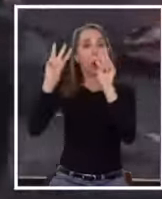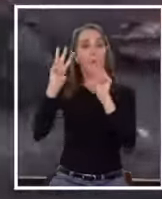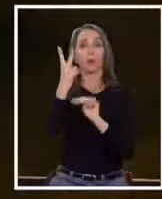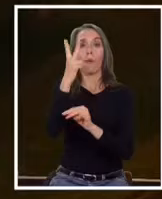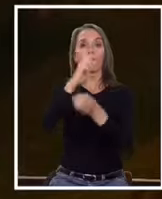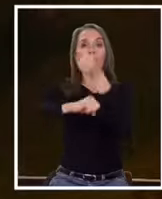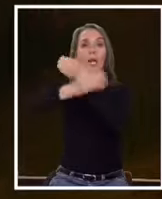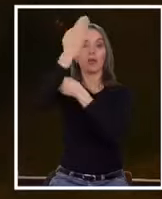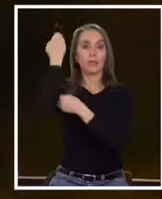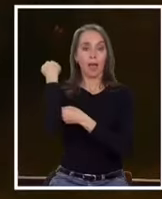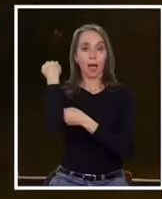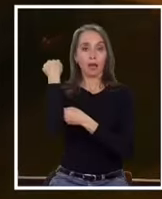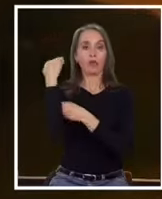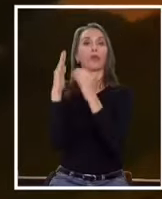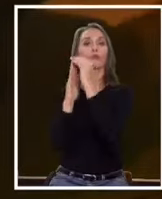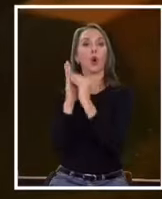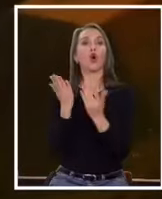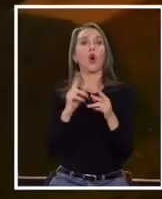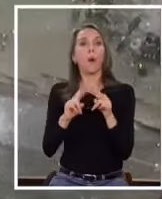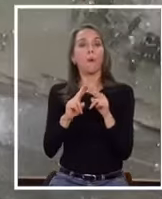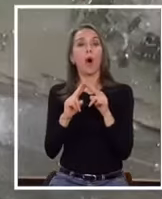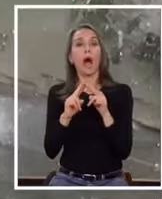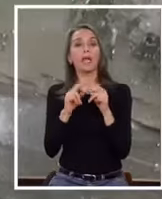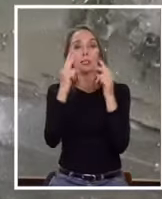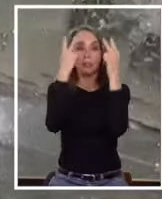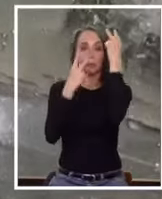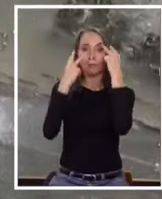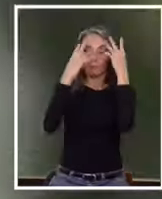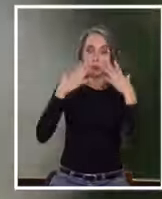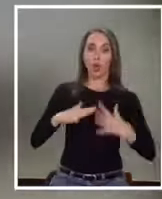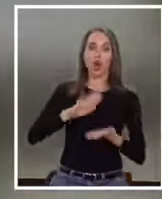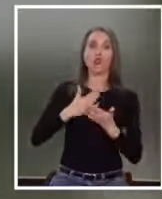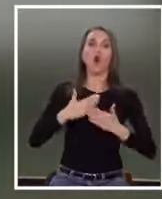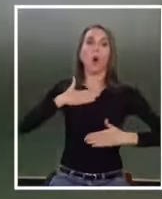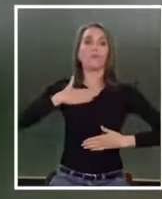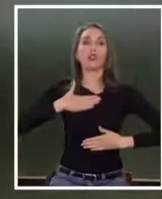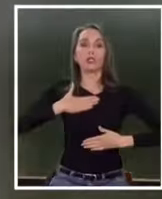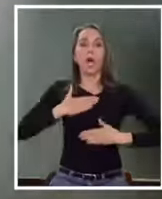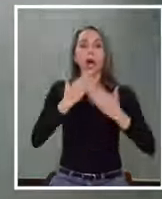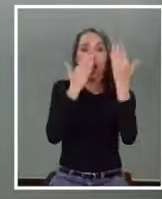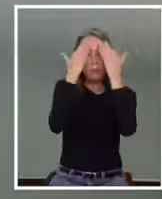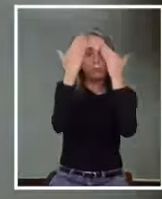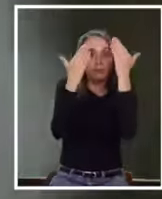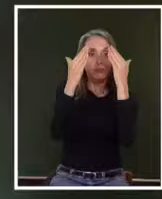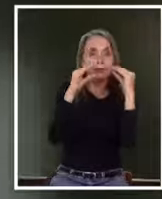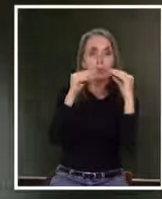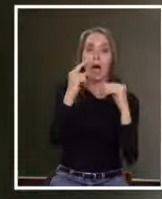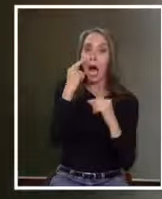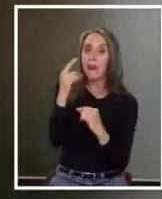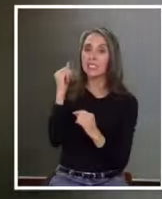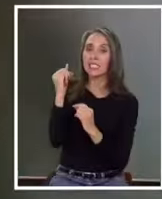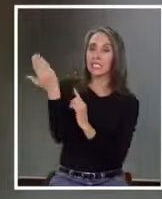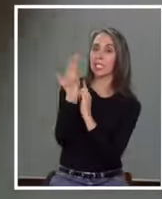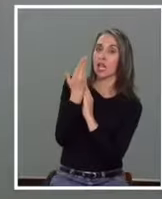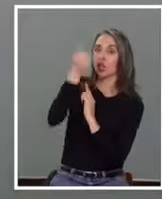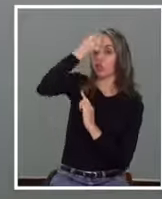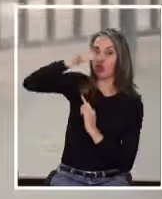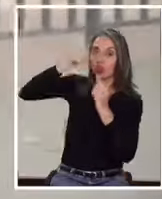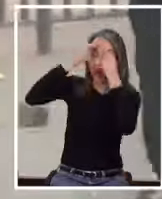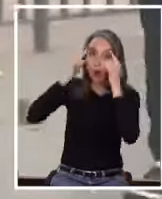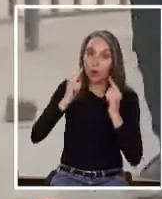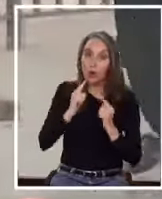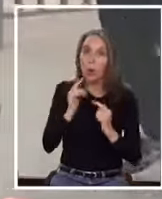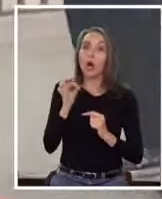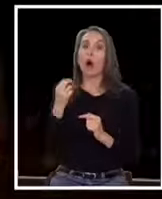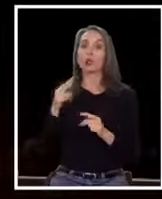más de 20 años. Incluye procedimientos de evaluación física y psicológica para acreditar, por ejemplo, signos de tortura u otras violaciones a los